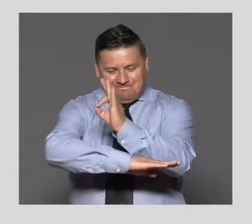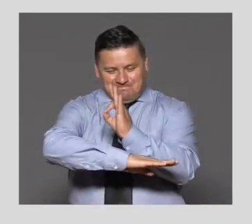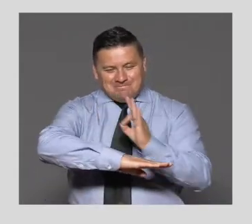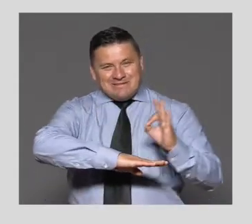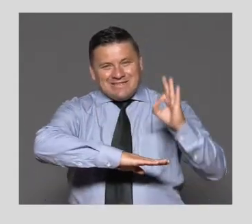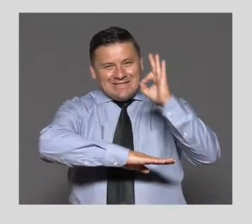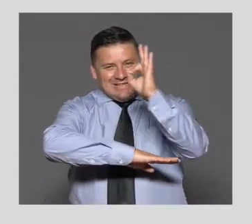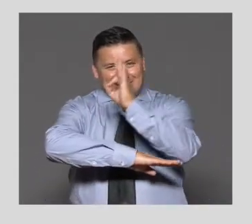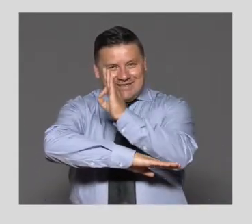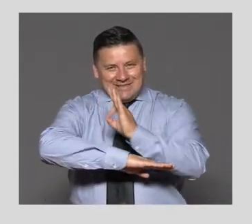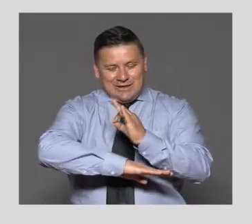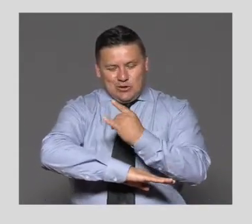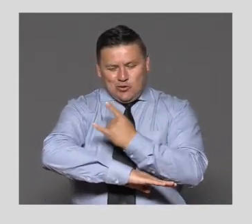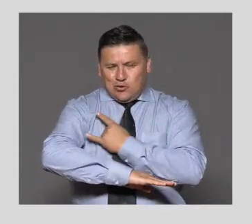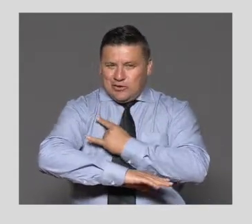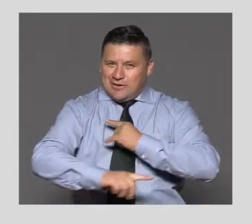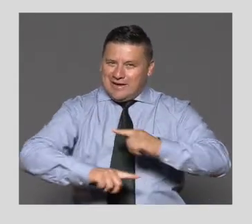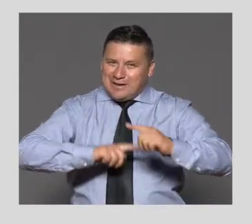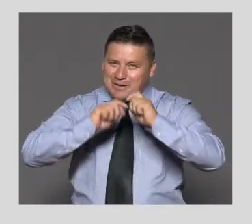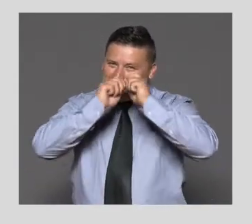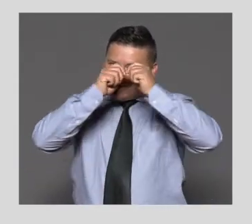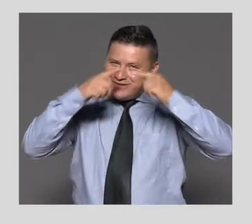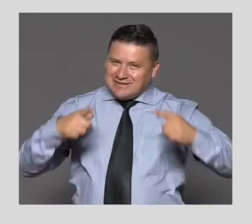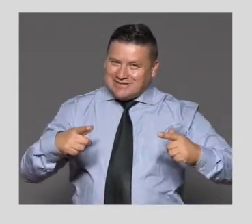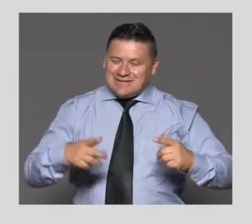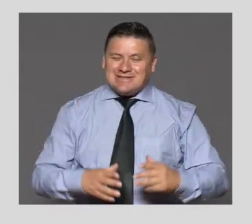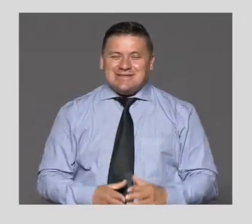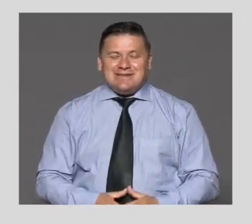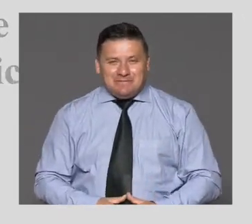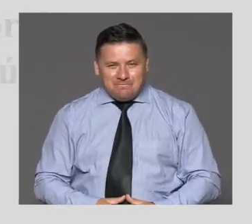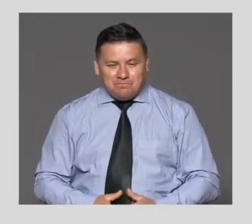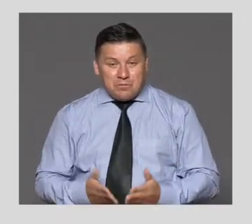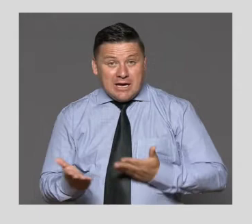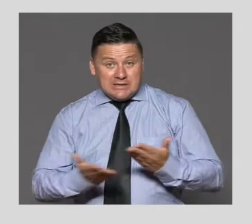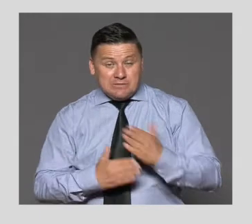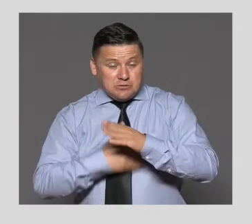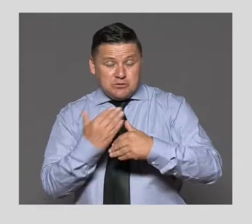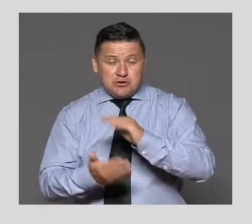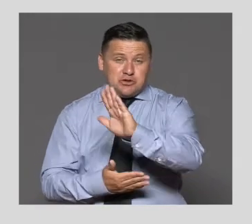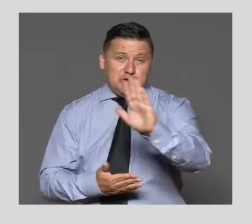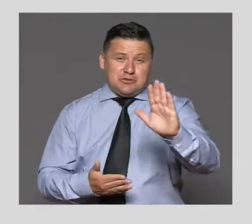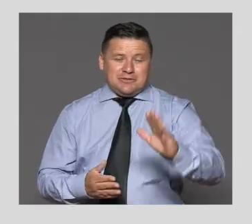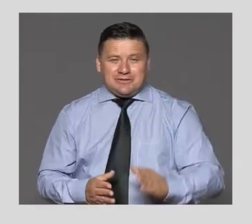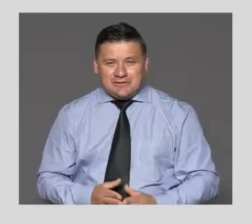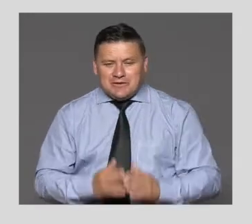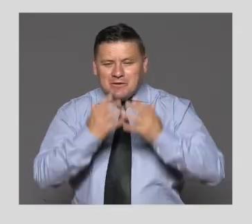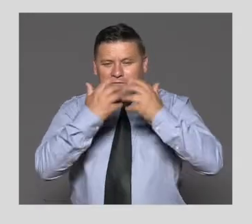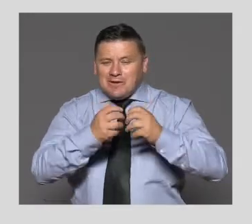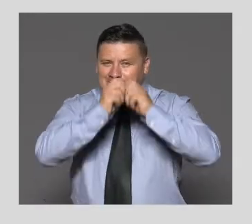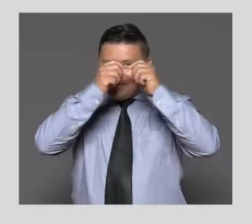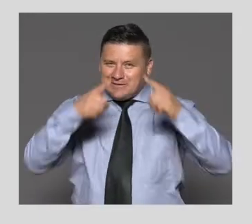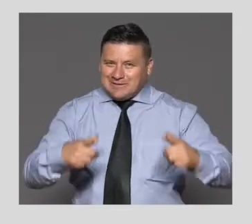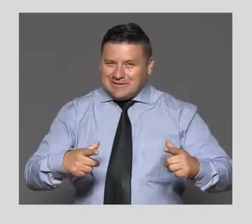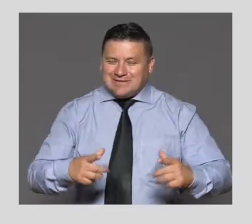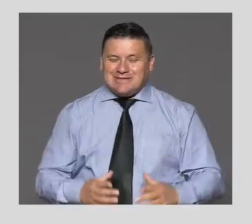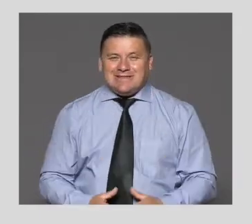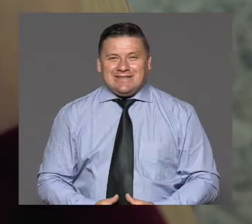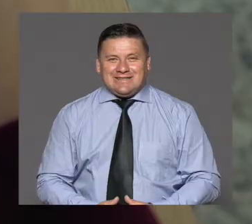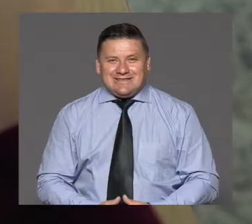ESAP, Escuela Superior de Administración Pública. El servicio público es de todos. Función